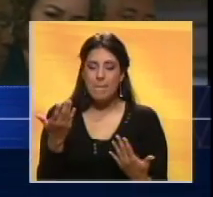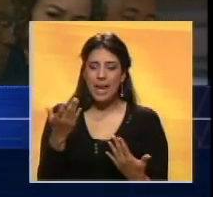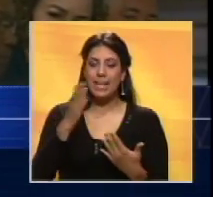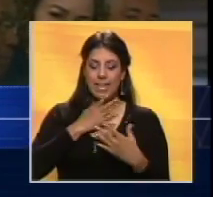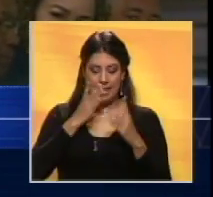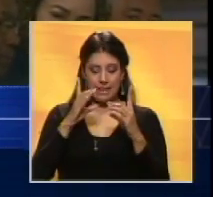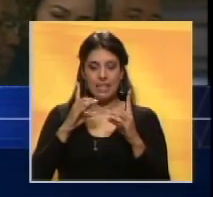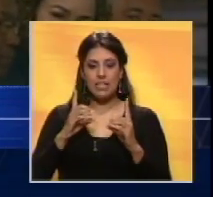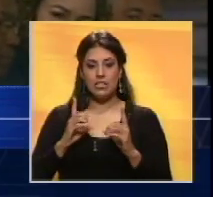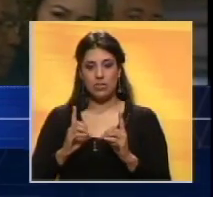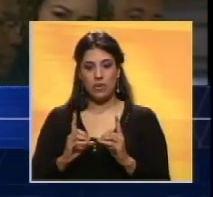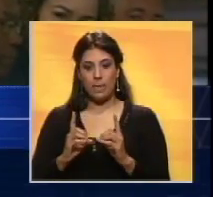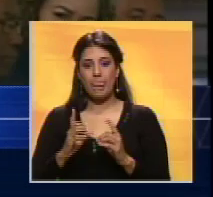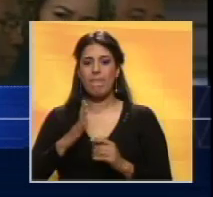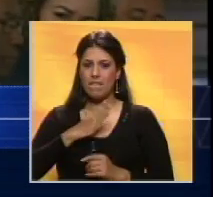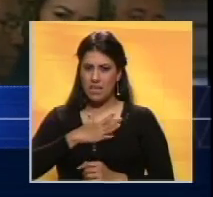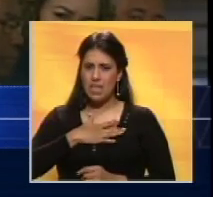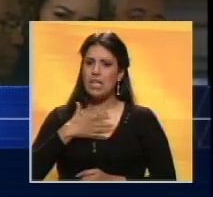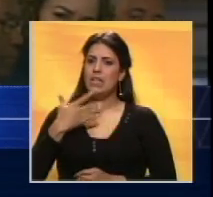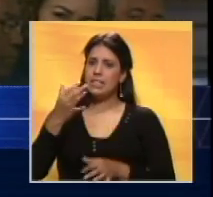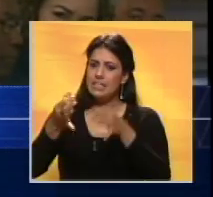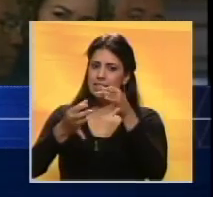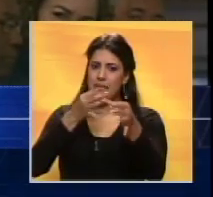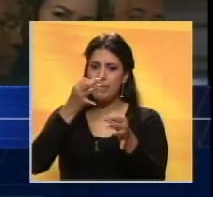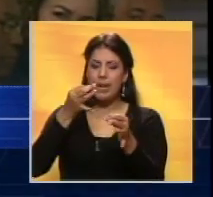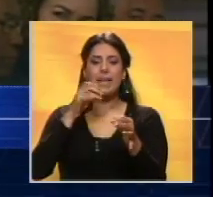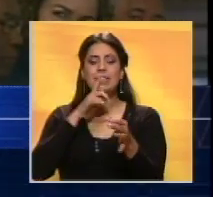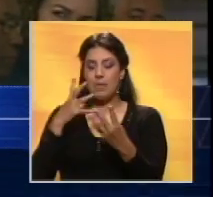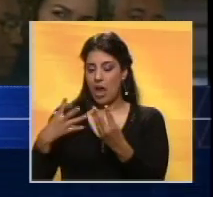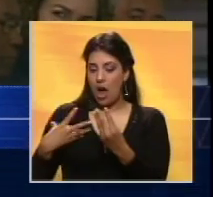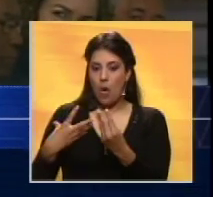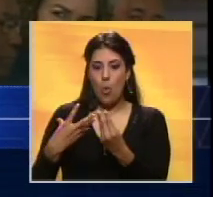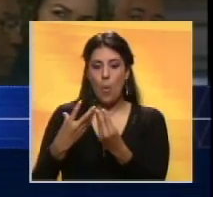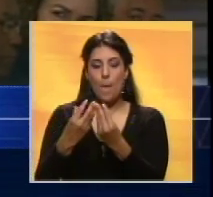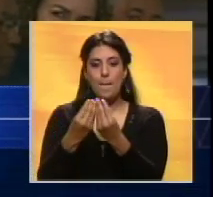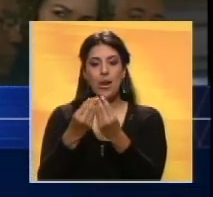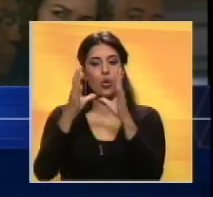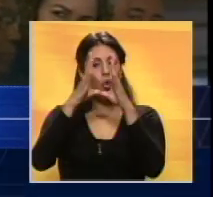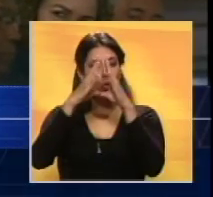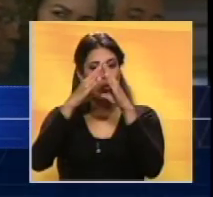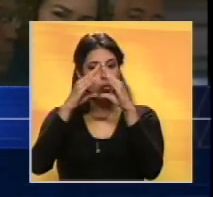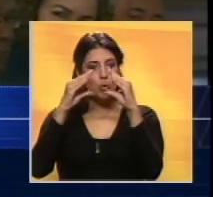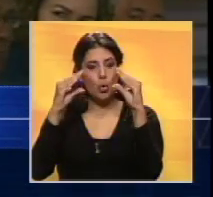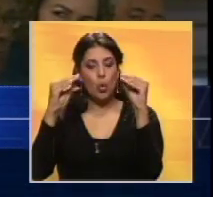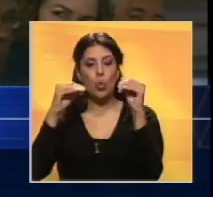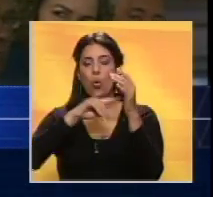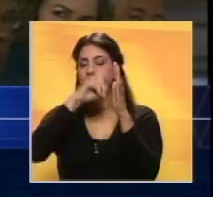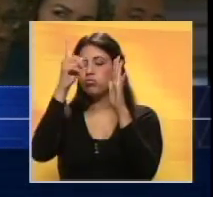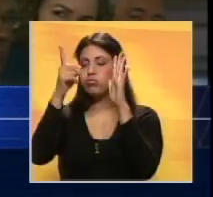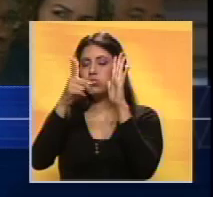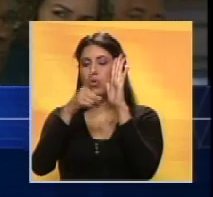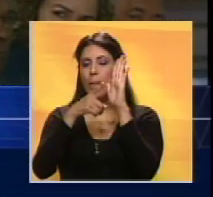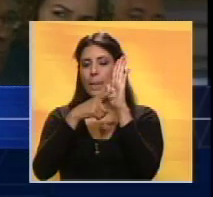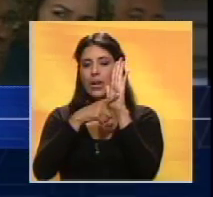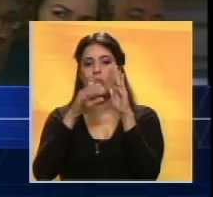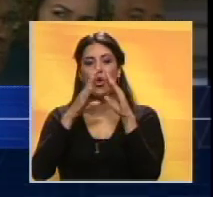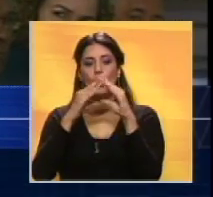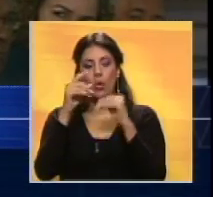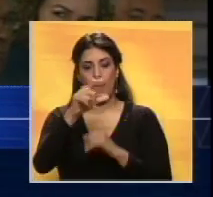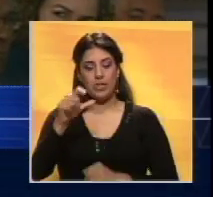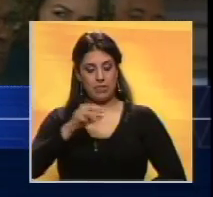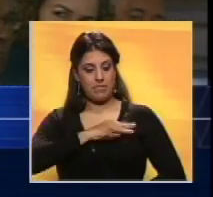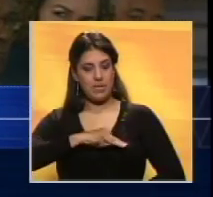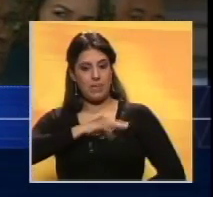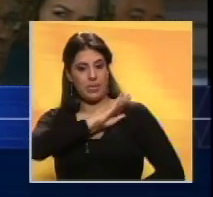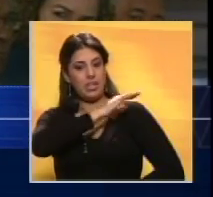tomar esta decisión, que quiero decirlo, es acompañada totalmente, absolutamente, por todos los miembros de